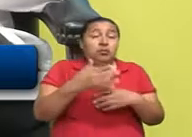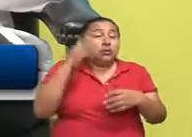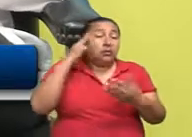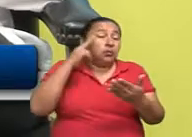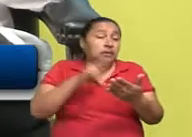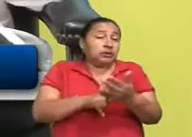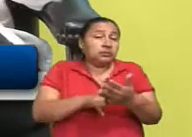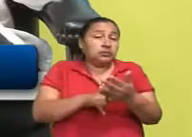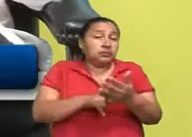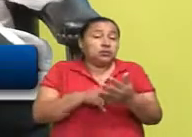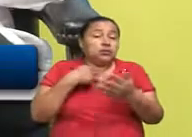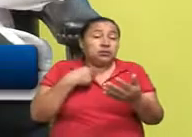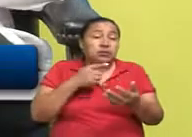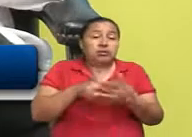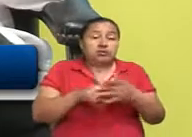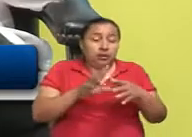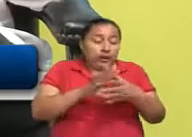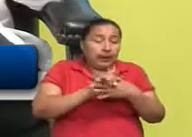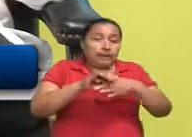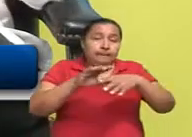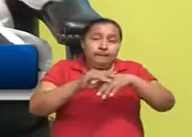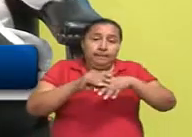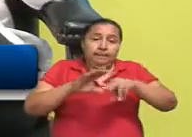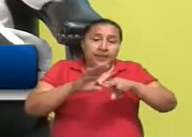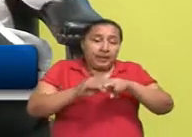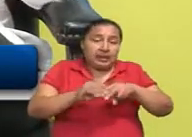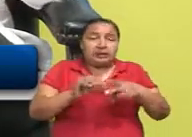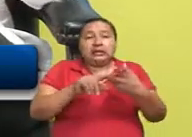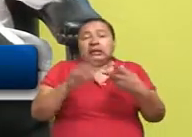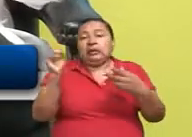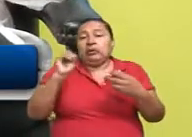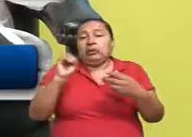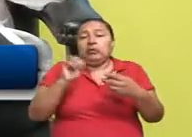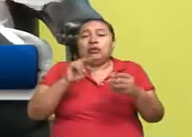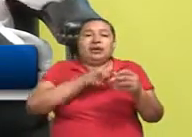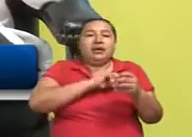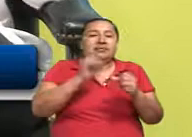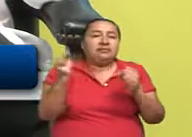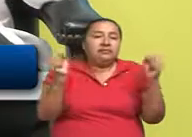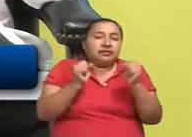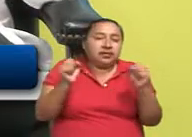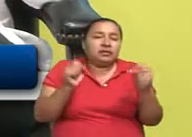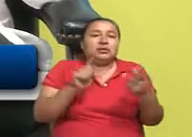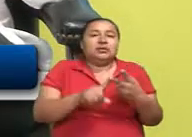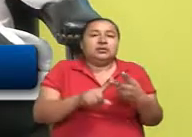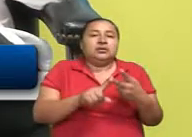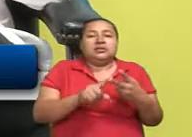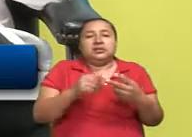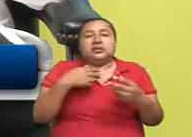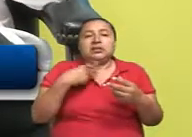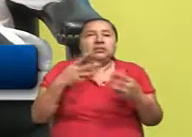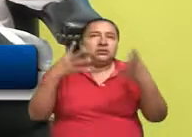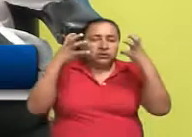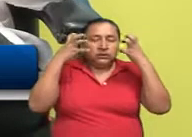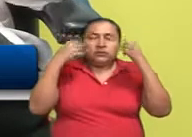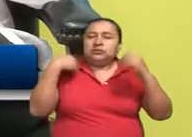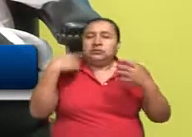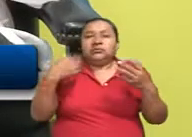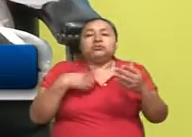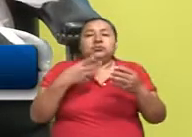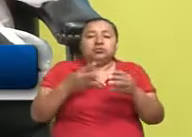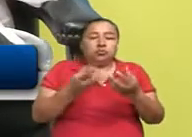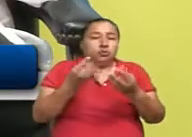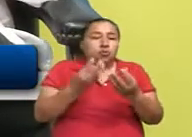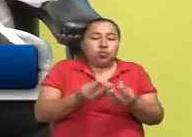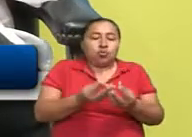acuérdense de que si se les toca las piernas, que si hay frío, que si estamos en estrés, se nos suben los testículos,